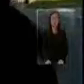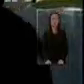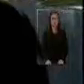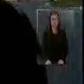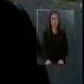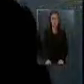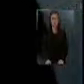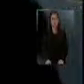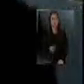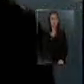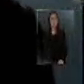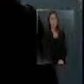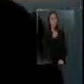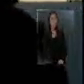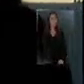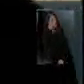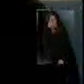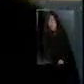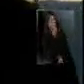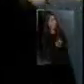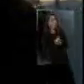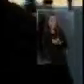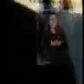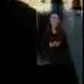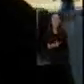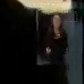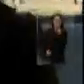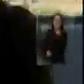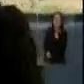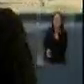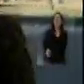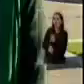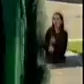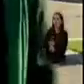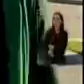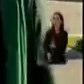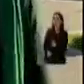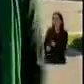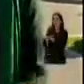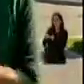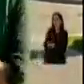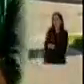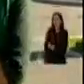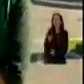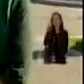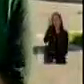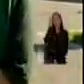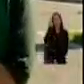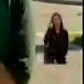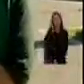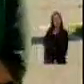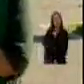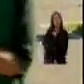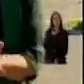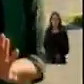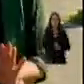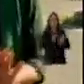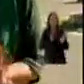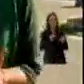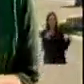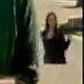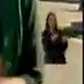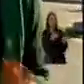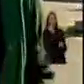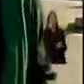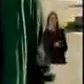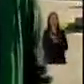te pareció? Fíjate que el doctor lo encontré pero seco. Súper interesante, y aunque no tengas nada, está la